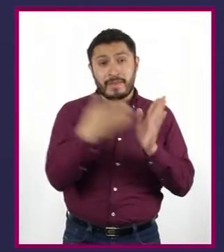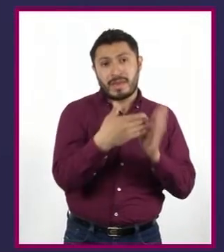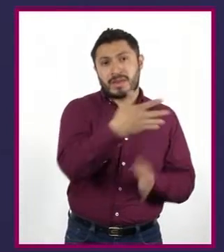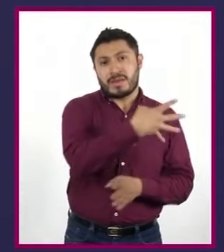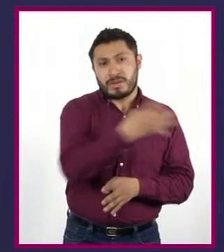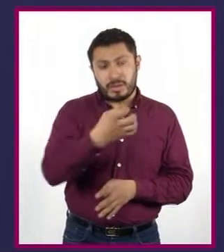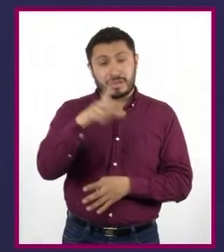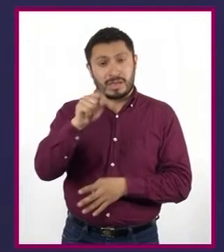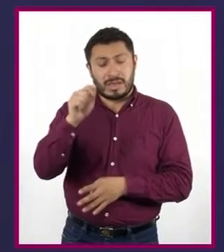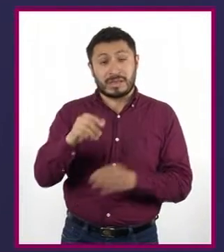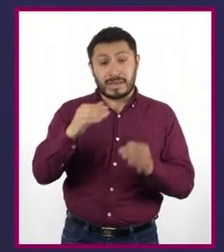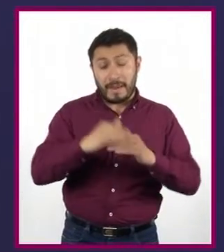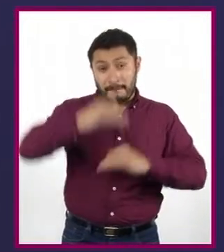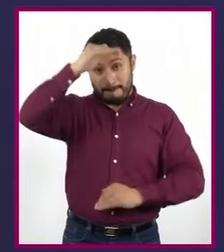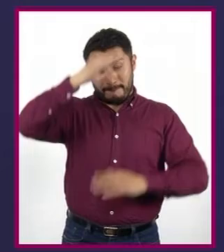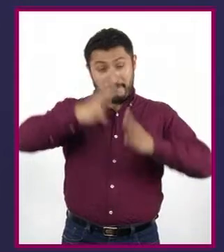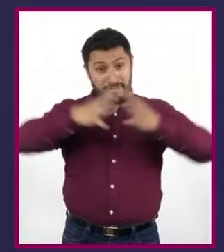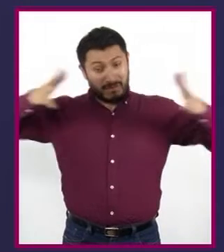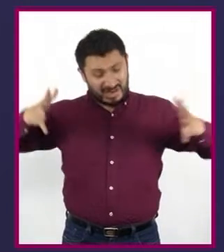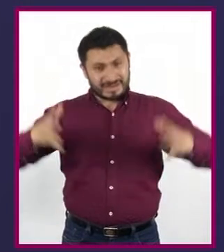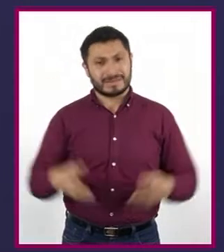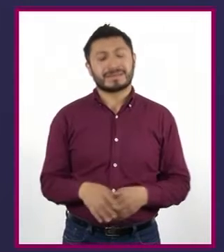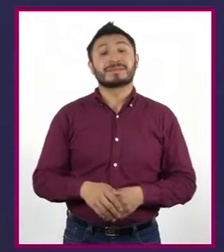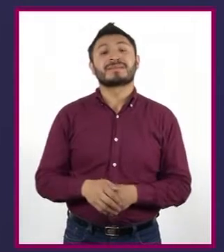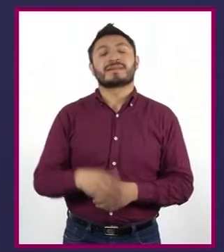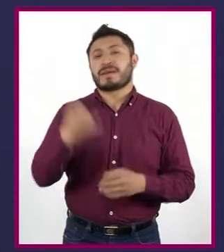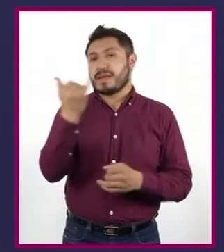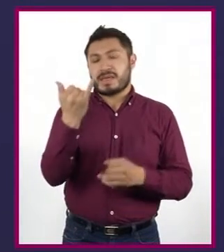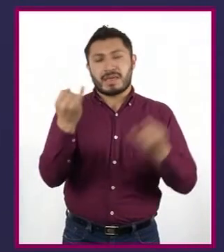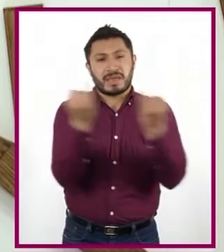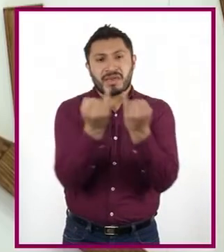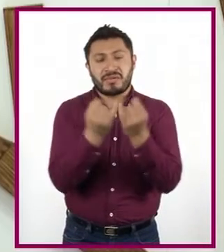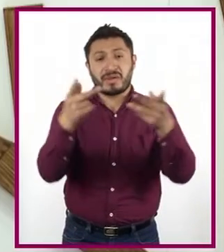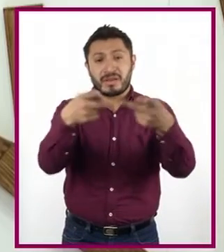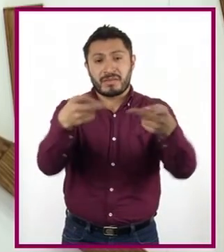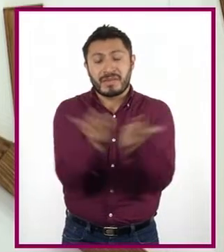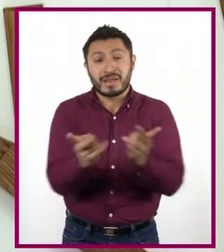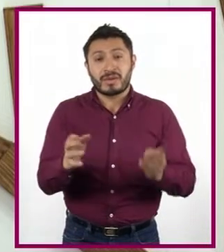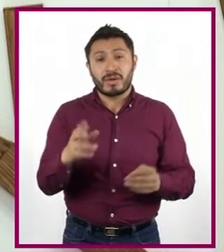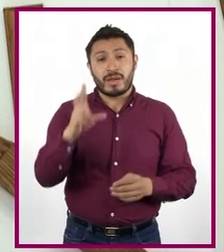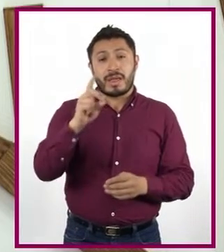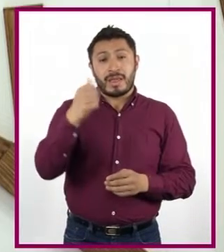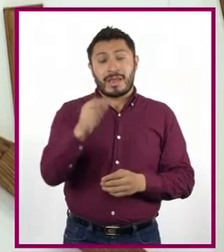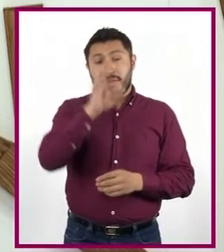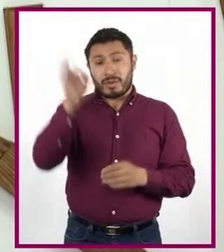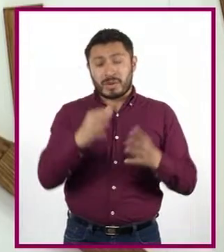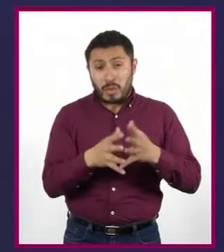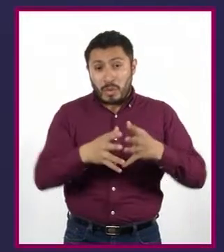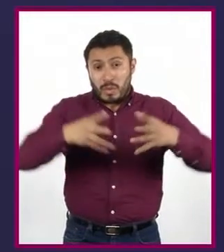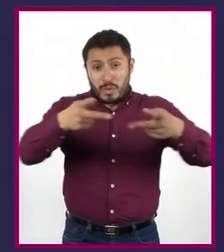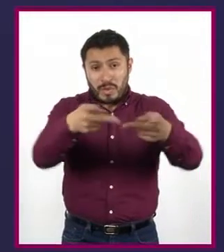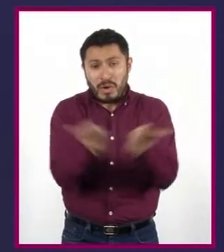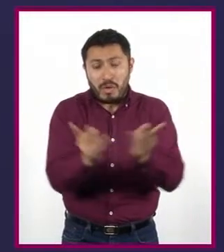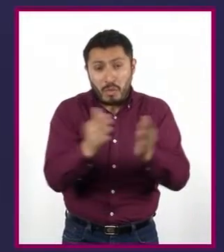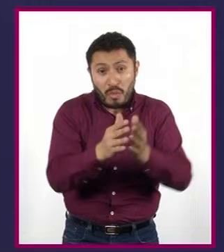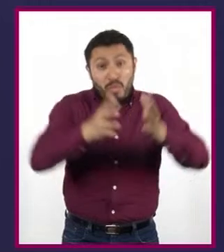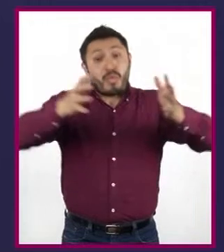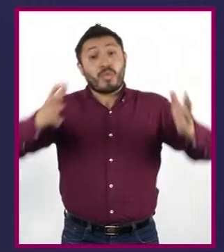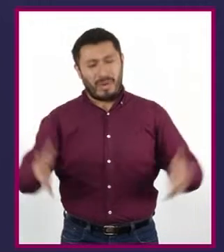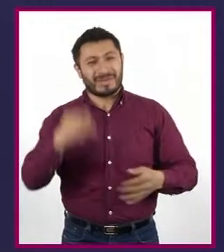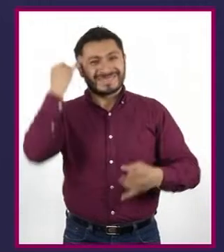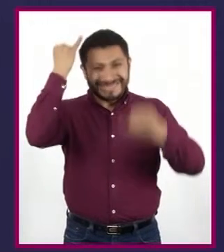70. También mencionaron que los platos han crecido un 36% en promedio. ¿Se imaginan cómo